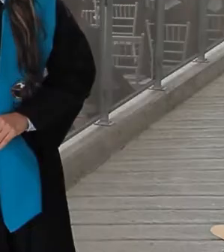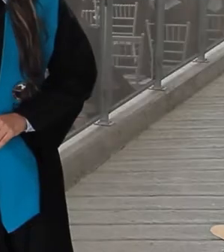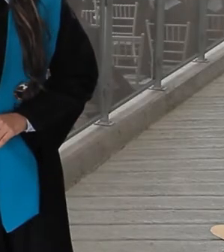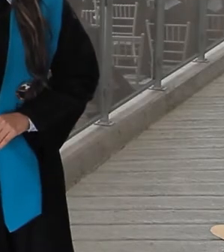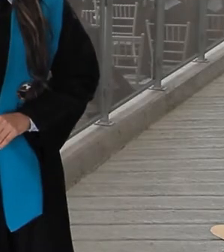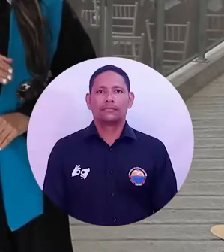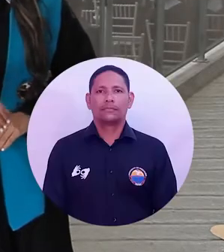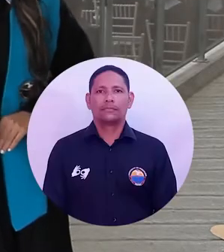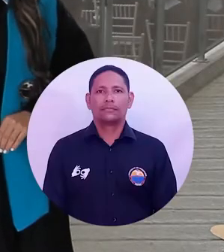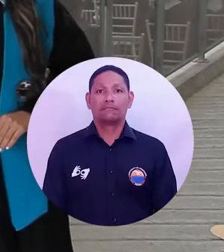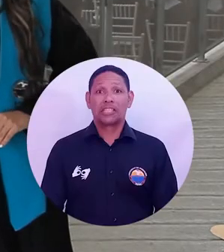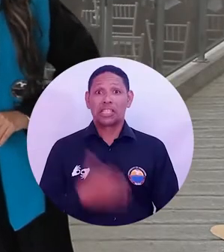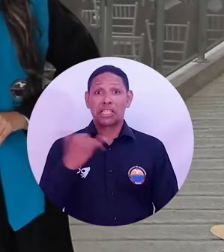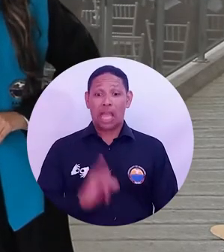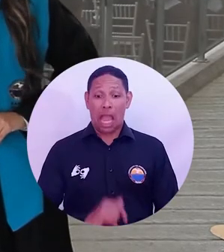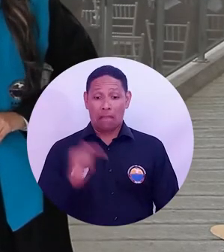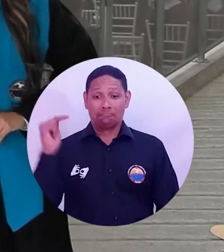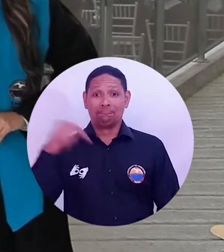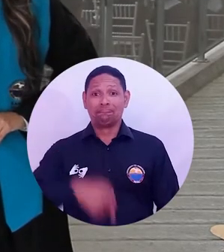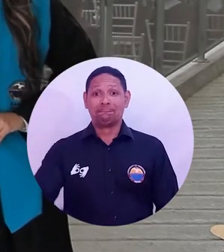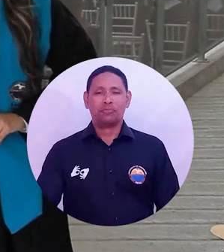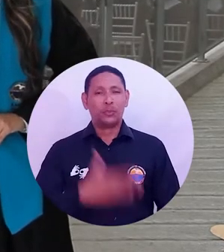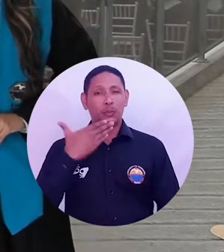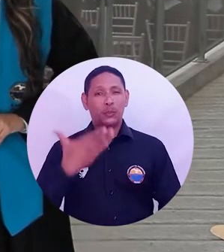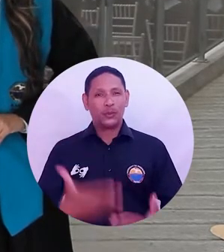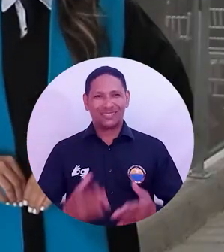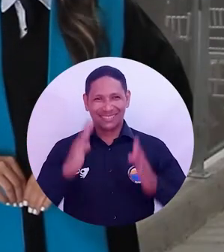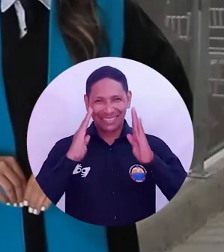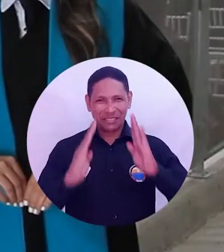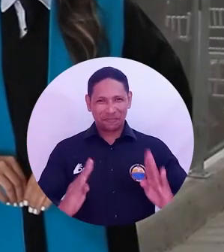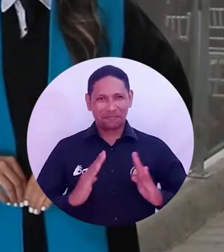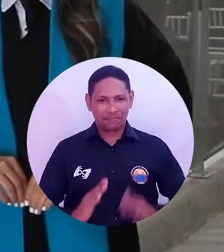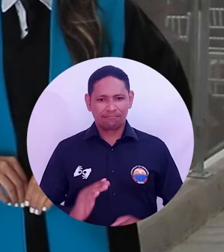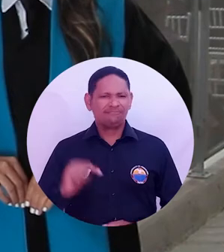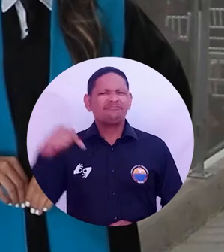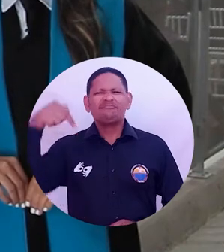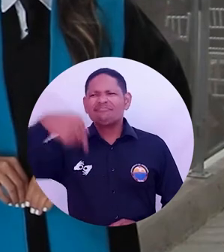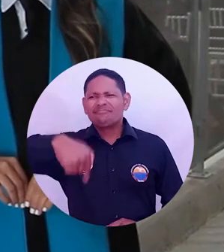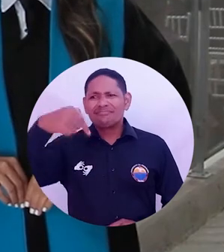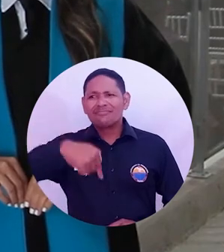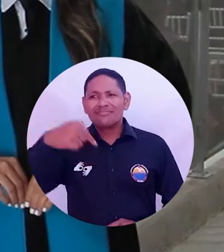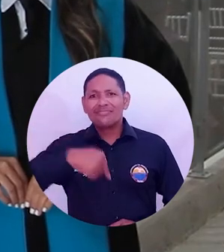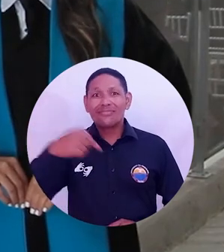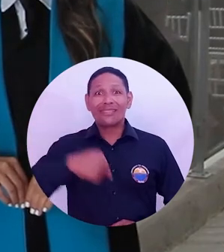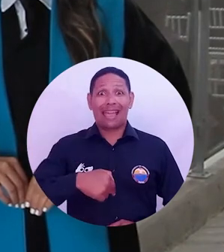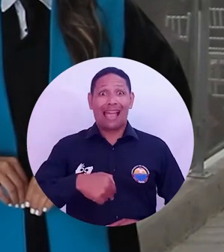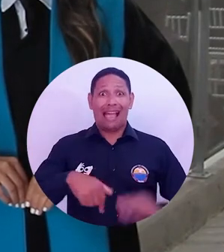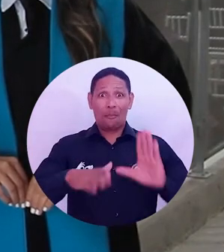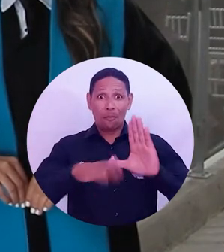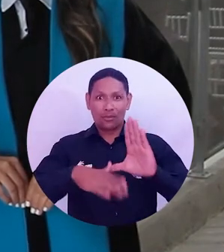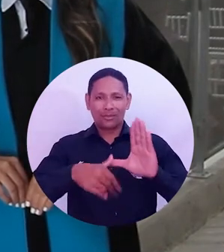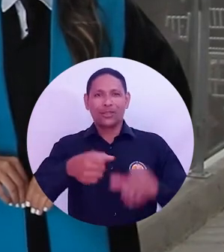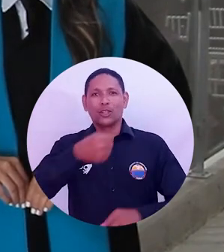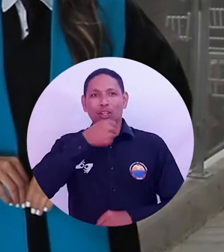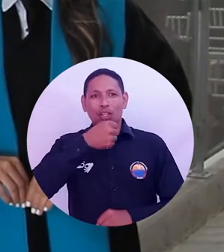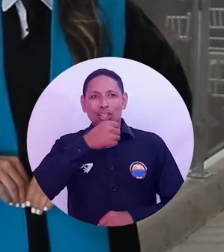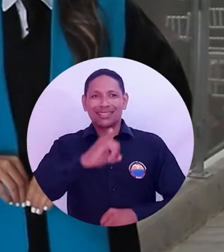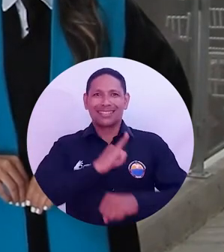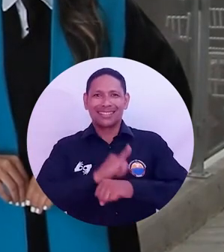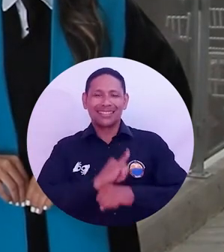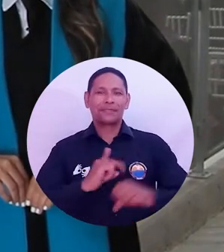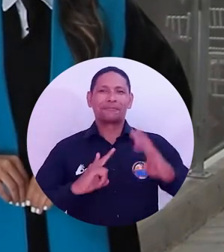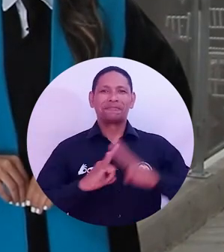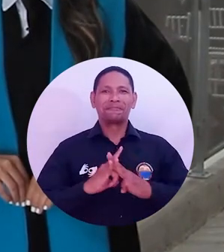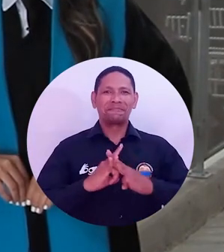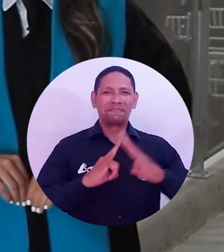Ya estamos de vuelta con ustedes. Gracias por su sintonía. Están viendo el Campus TV, programa institucional de la Universidad